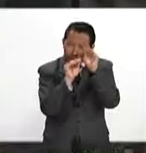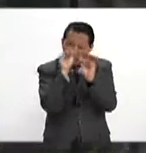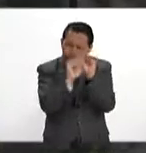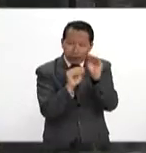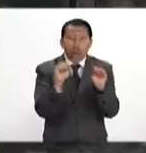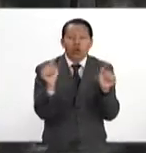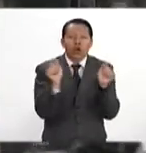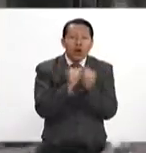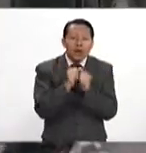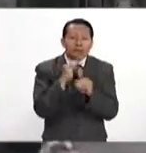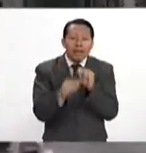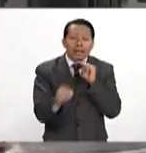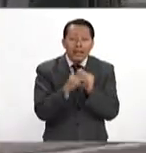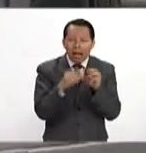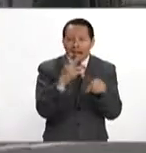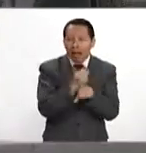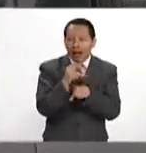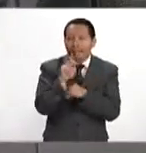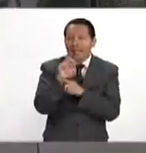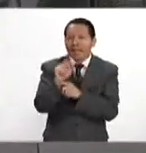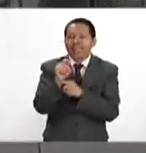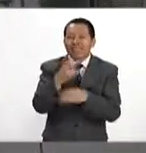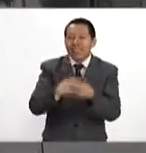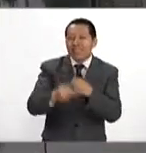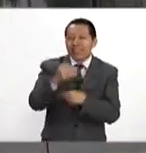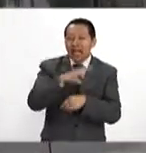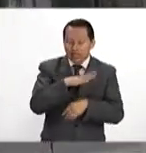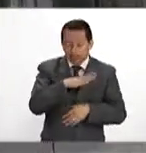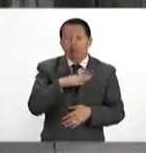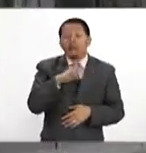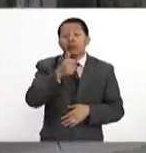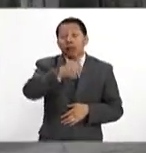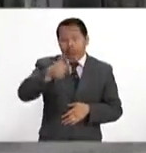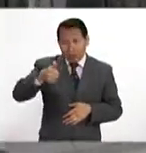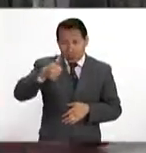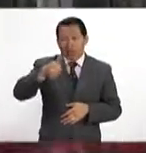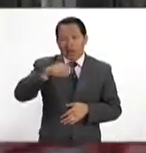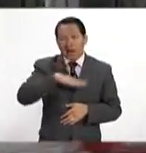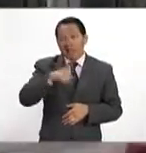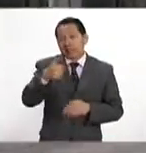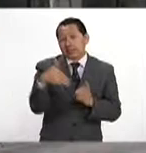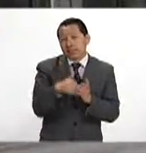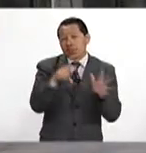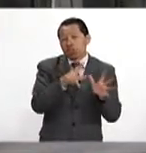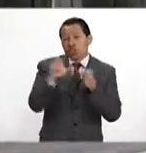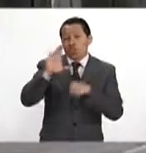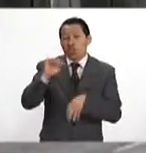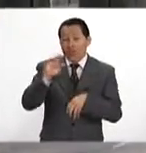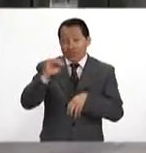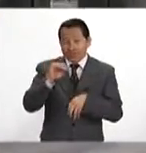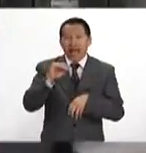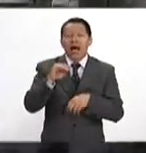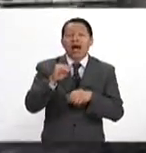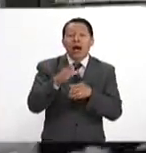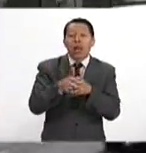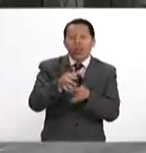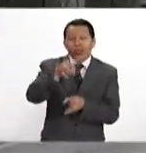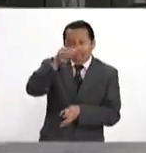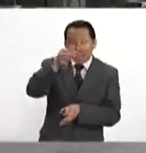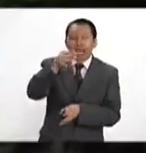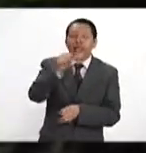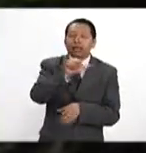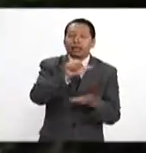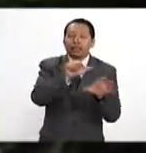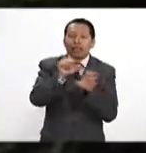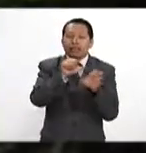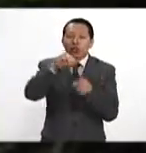fabricados con material reciclado de PET. Cada columna requirió de 6,890 botellas de 600